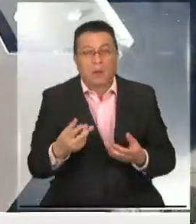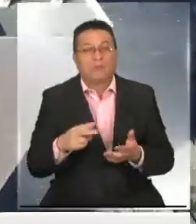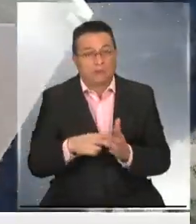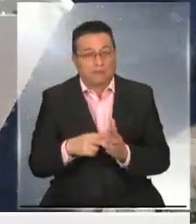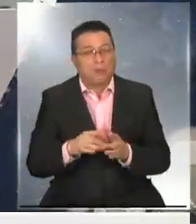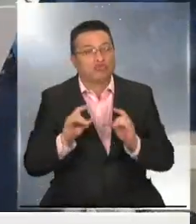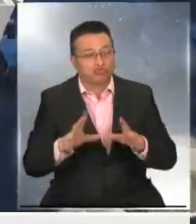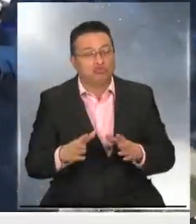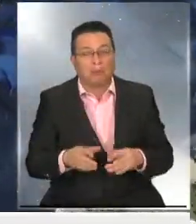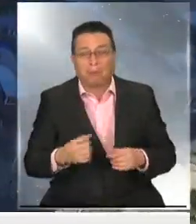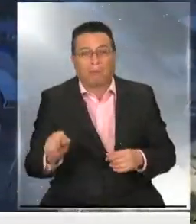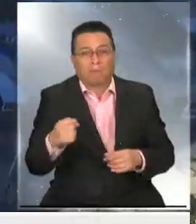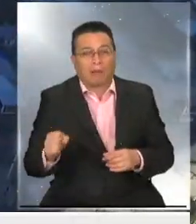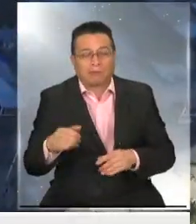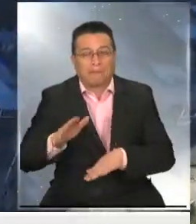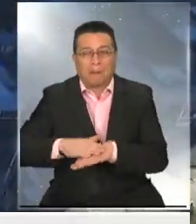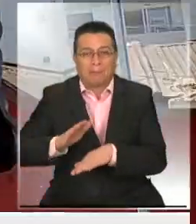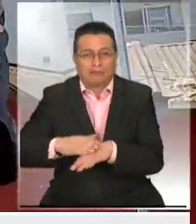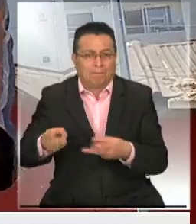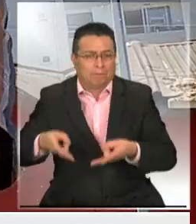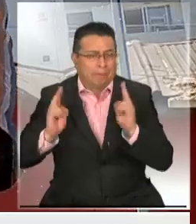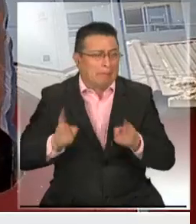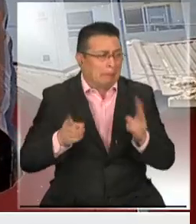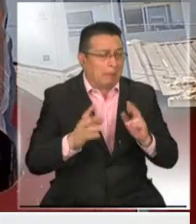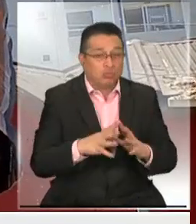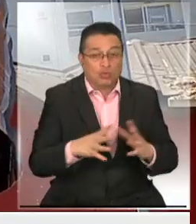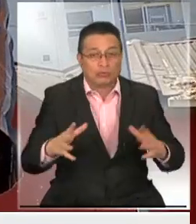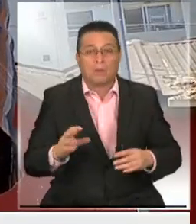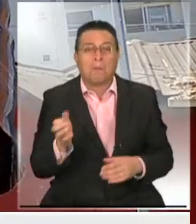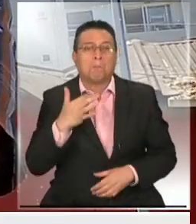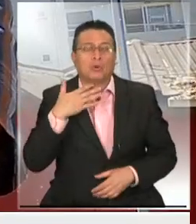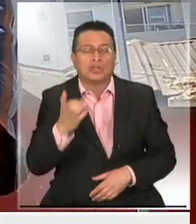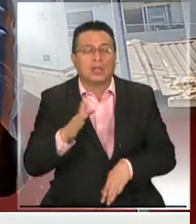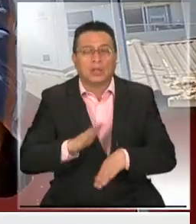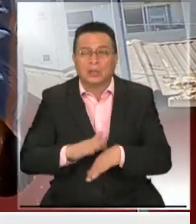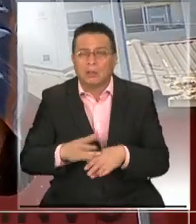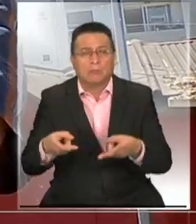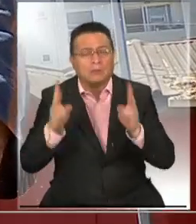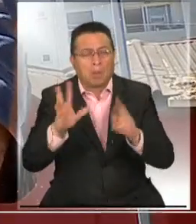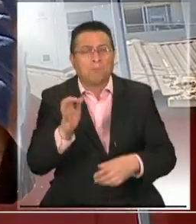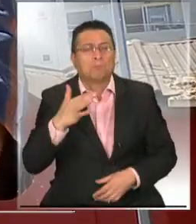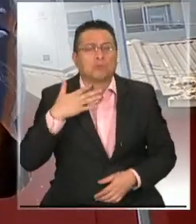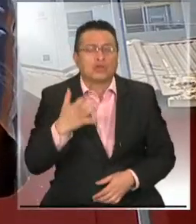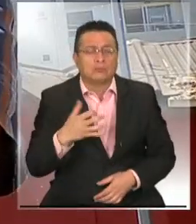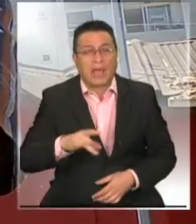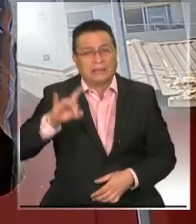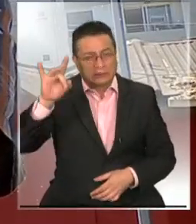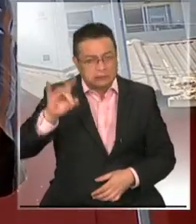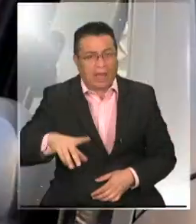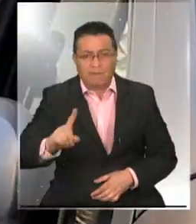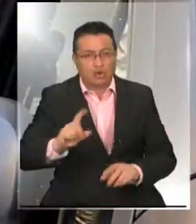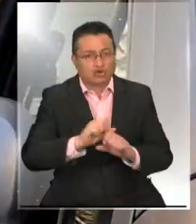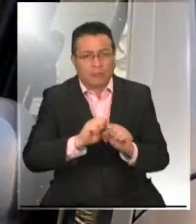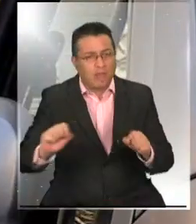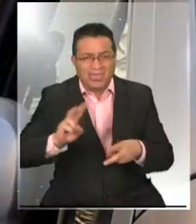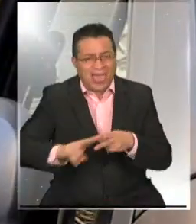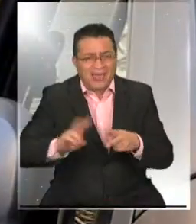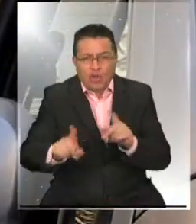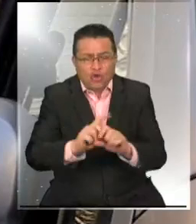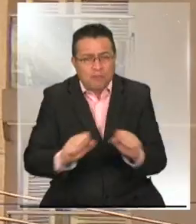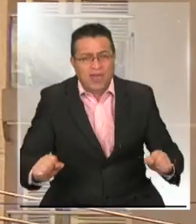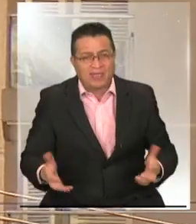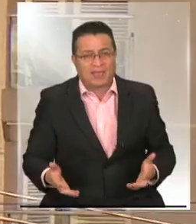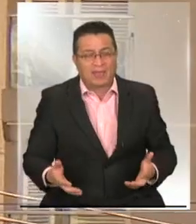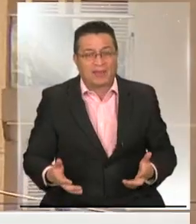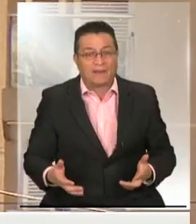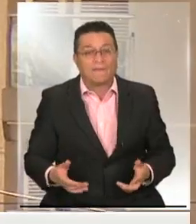ocurrió con decenas de permisos. ¿Por qué se otorgaron permisos en estas condiciones? A sabiendas que no se podían hacer. La